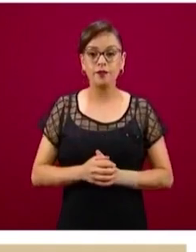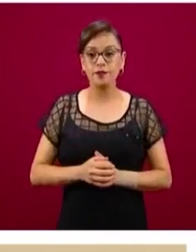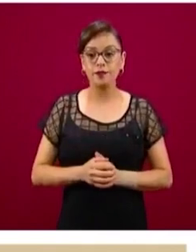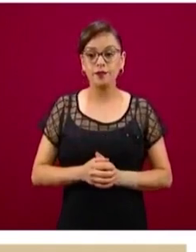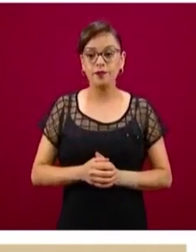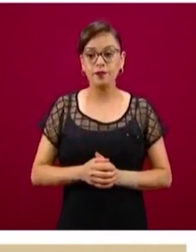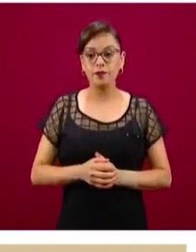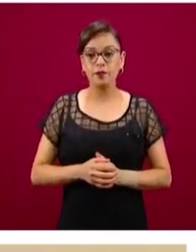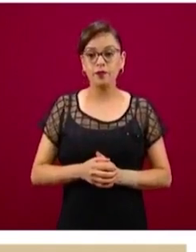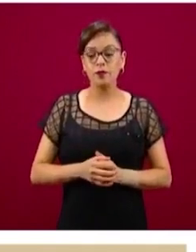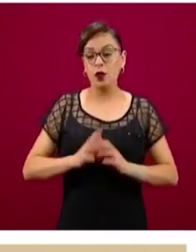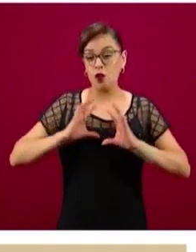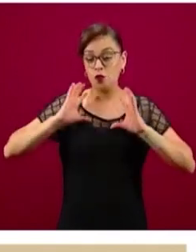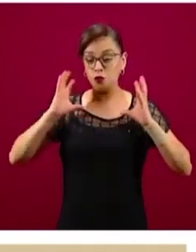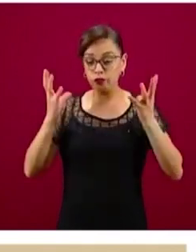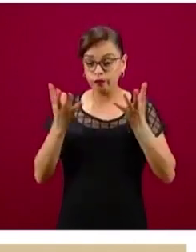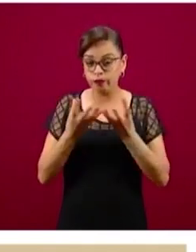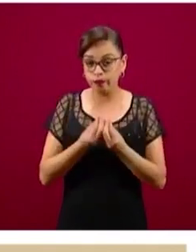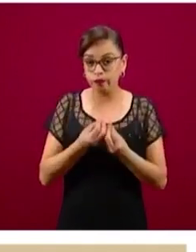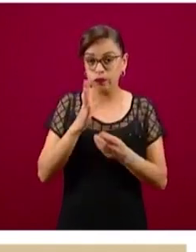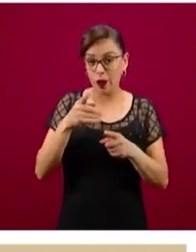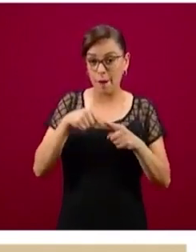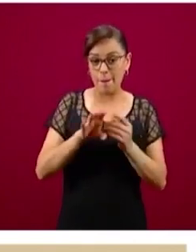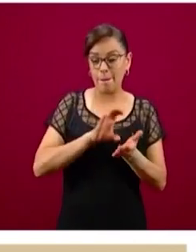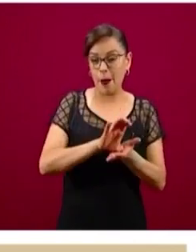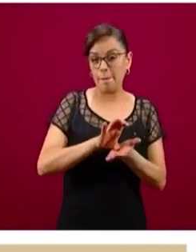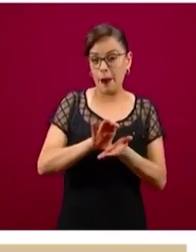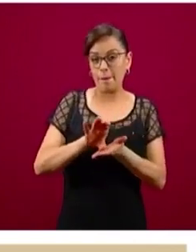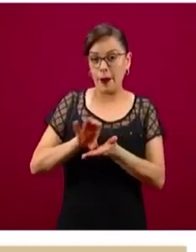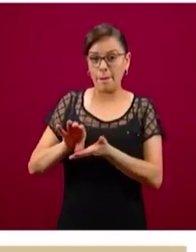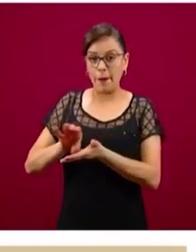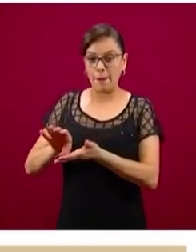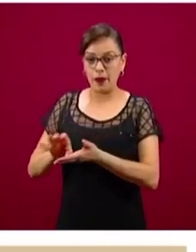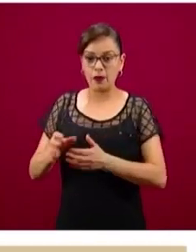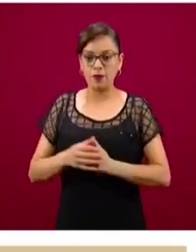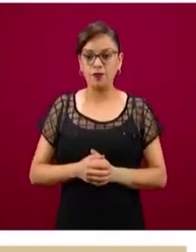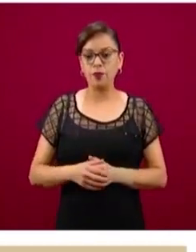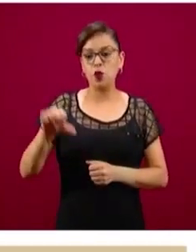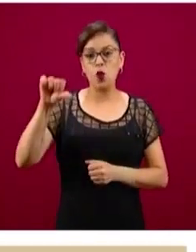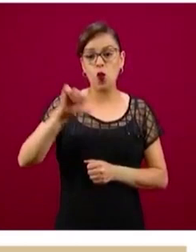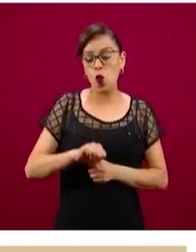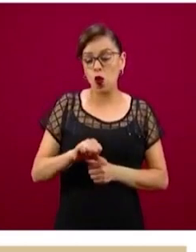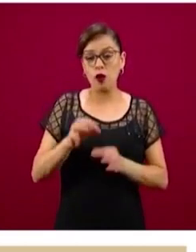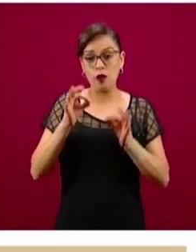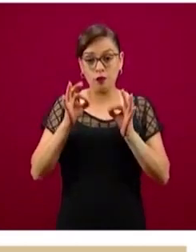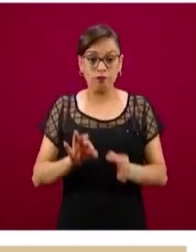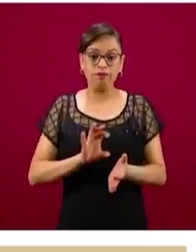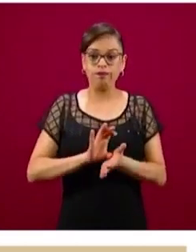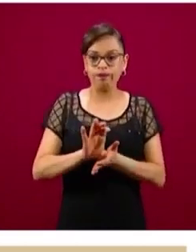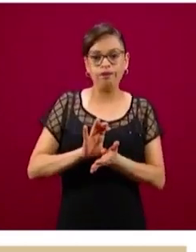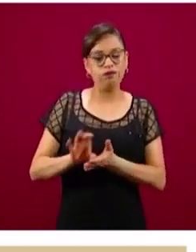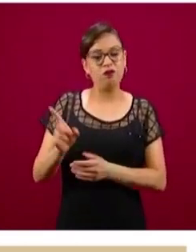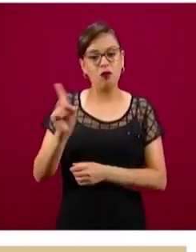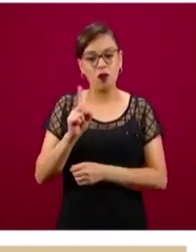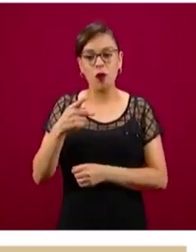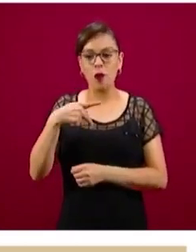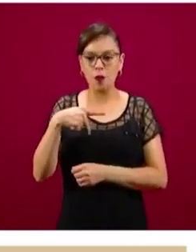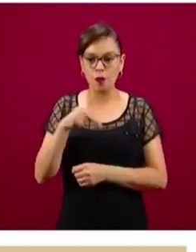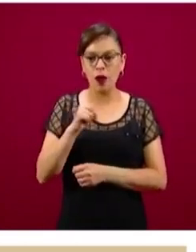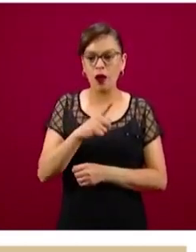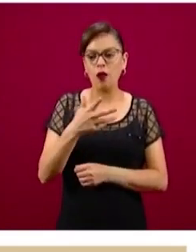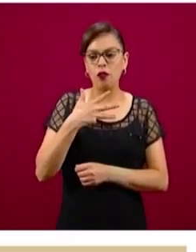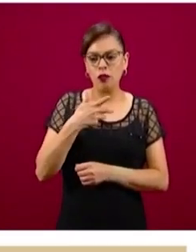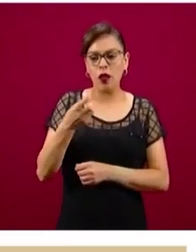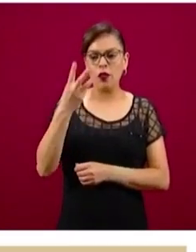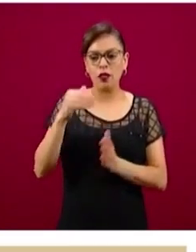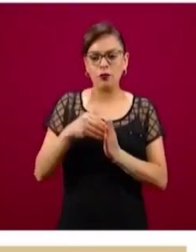de dispersión que comentábamos el día de hoy no hubo una dispersión propiamente esta en 3 mil 320 millones